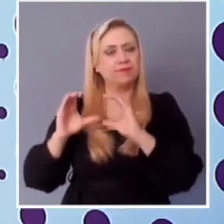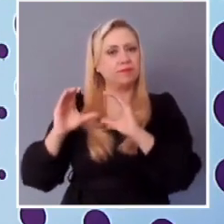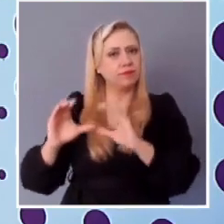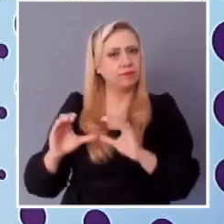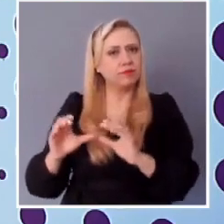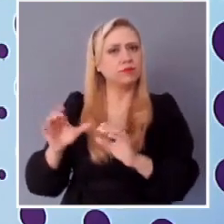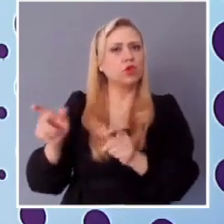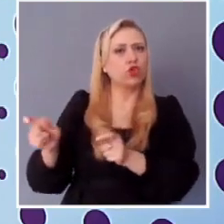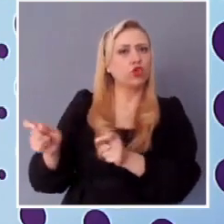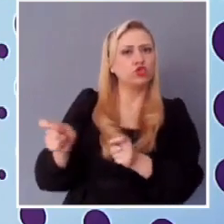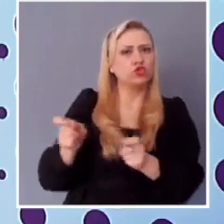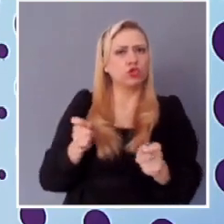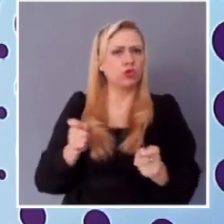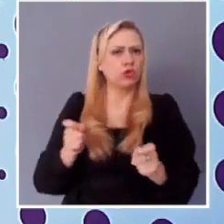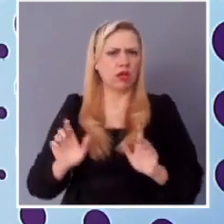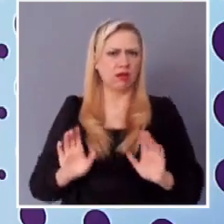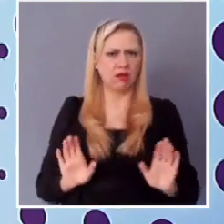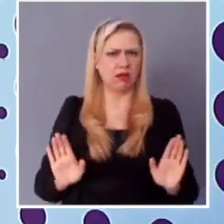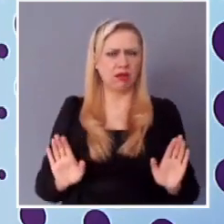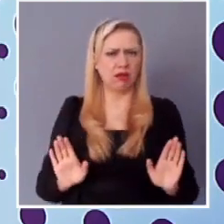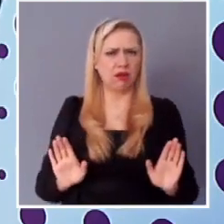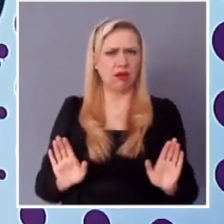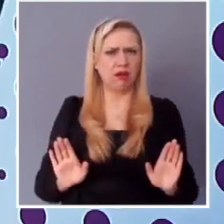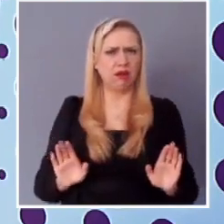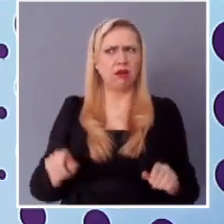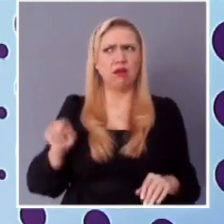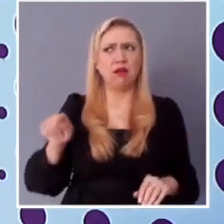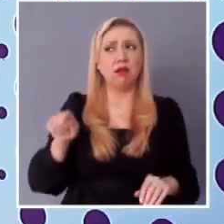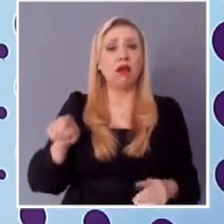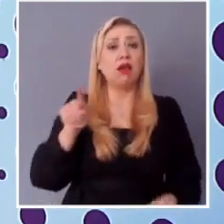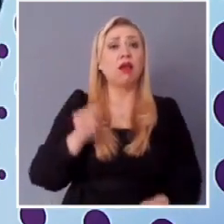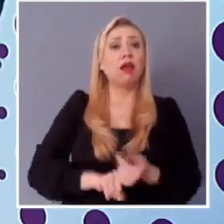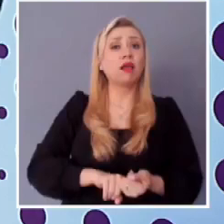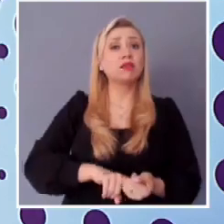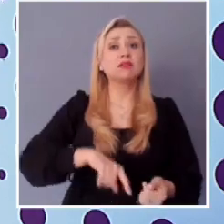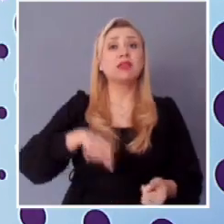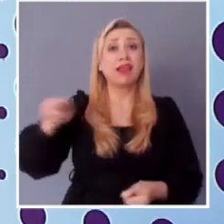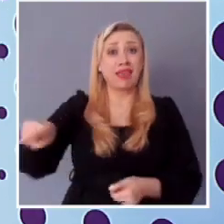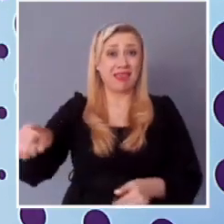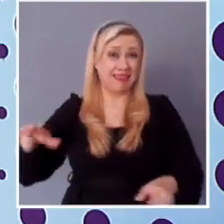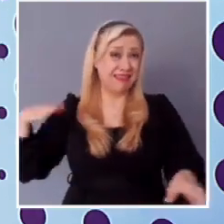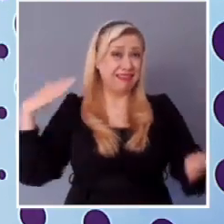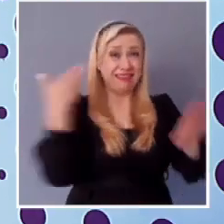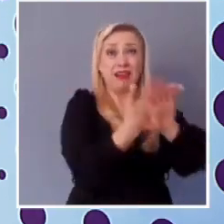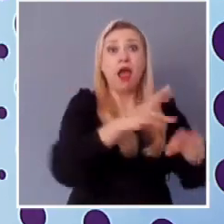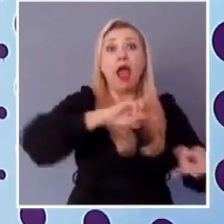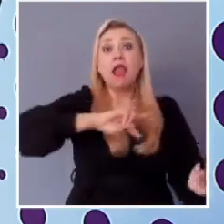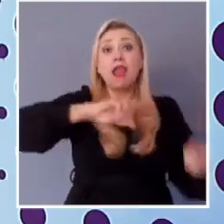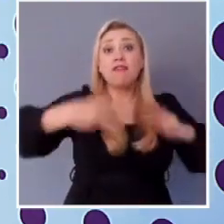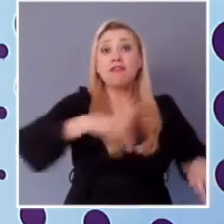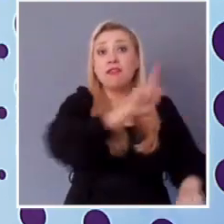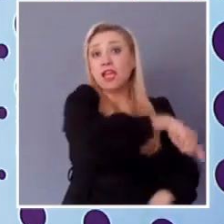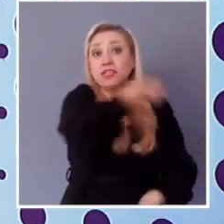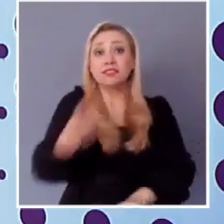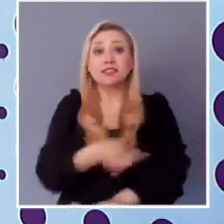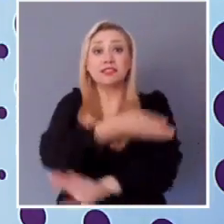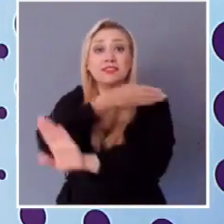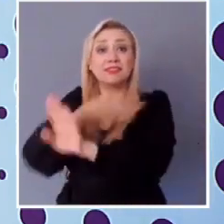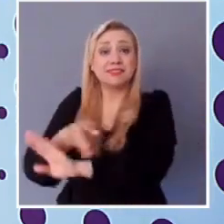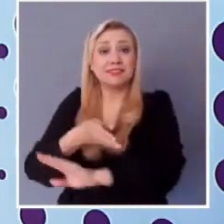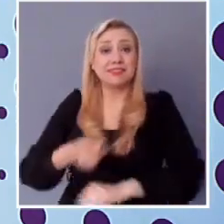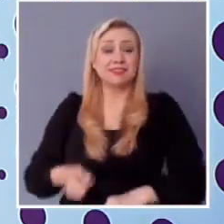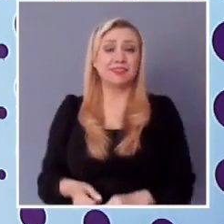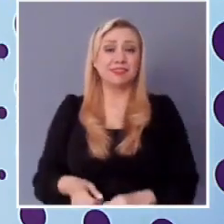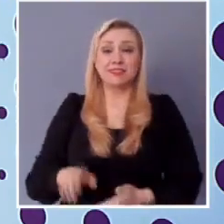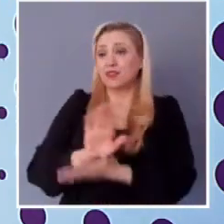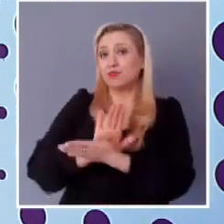evidencias, estas personas viven más violencia, más discriminación y exclusión que la que ellas generan. Y